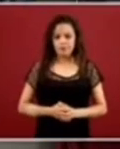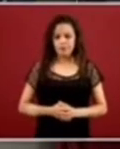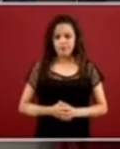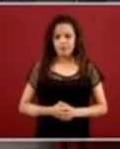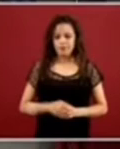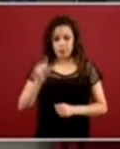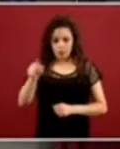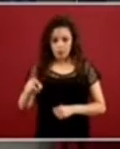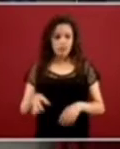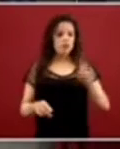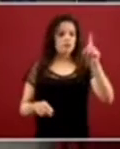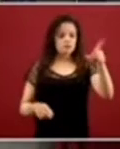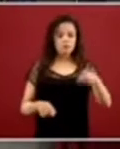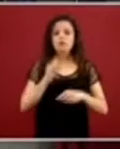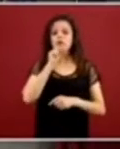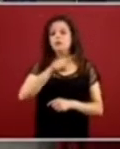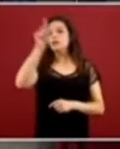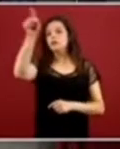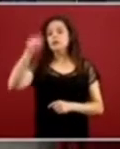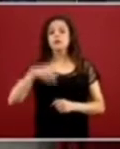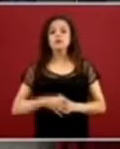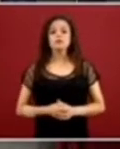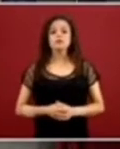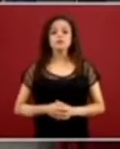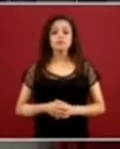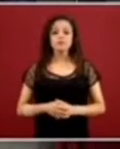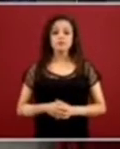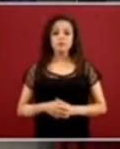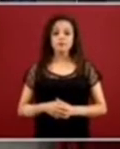Usted y también usted.